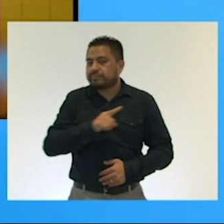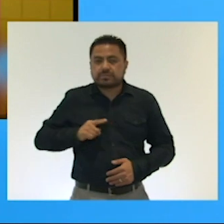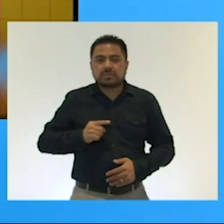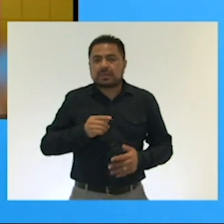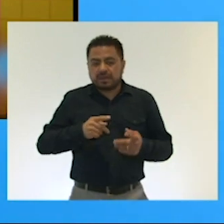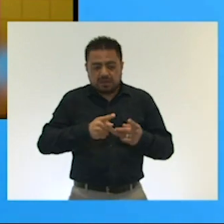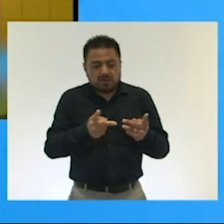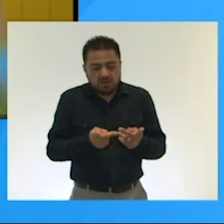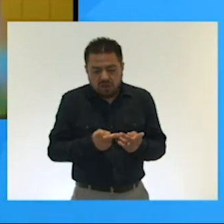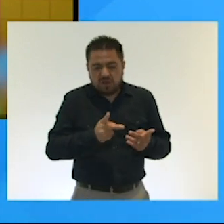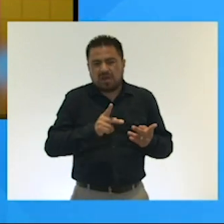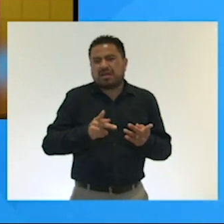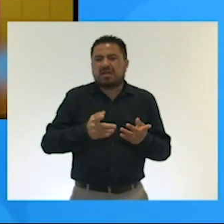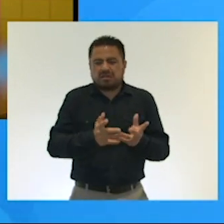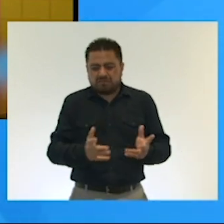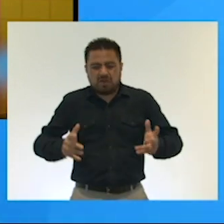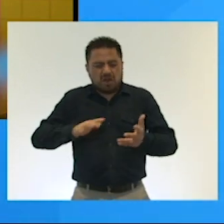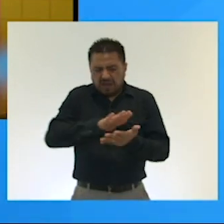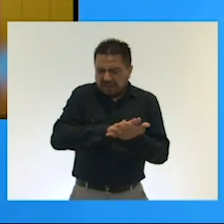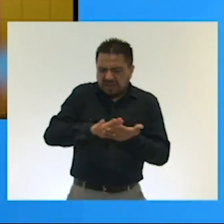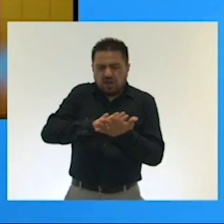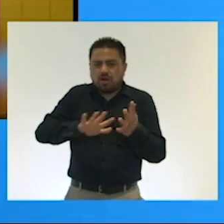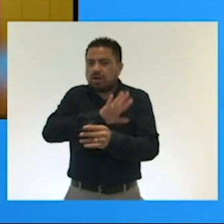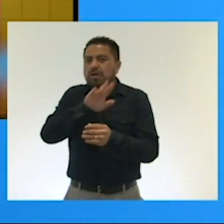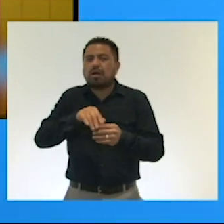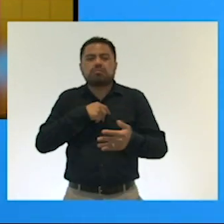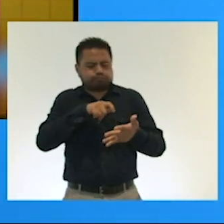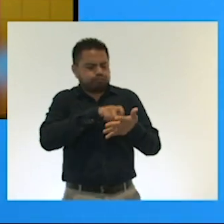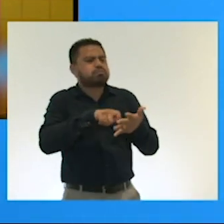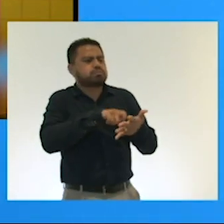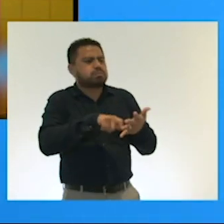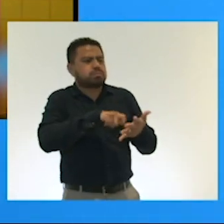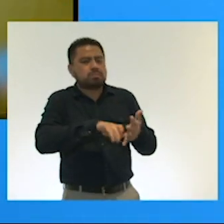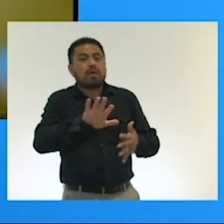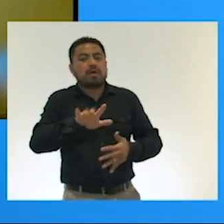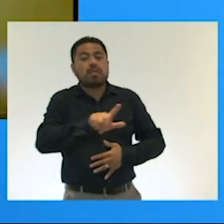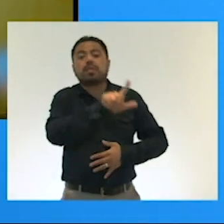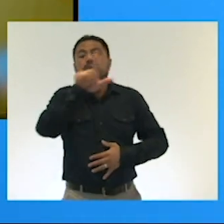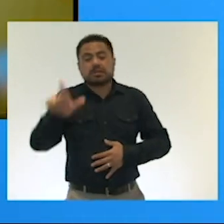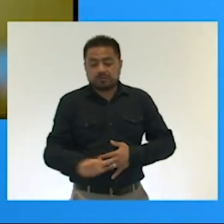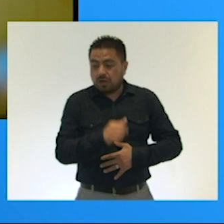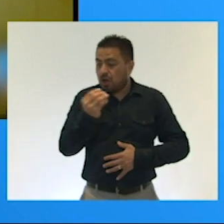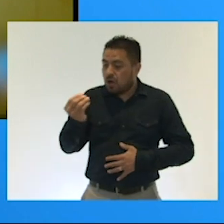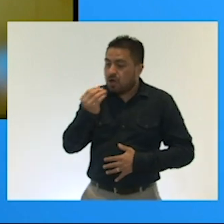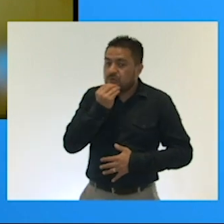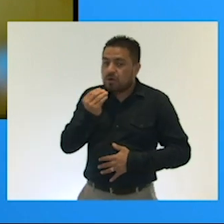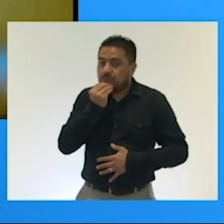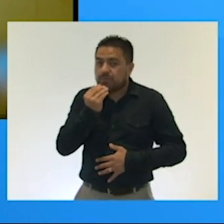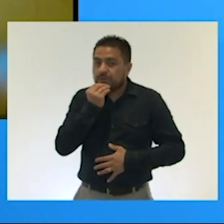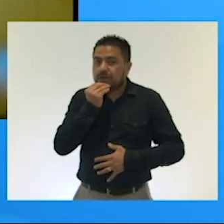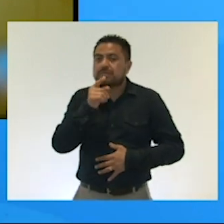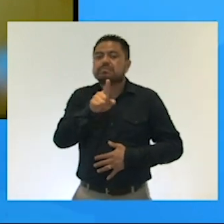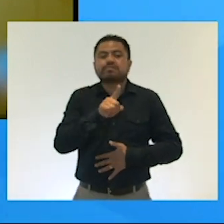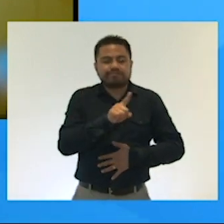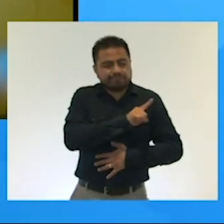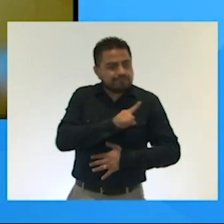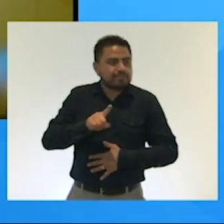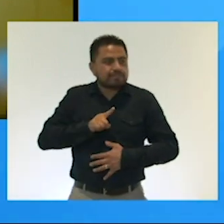todos los platos y todas las cacerolas. Lo estoy anotando. Y después de comer, tienes que...